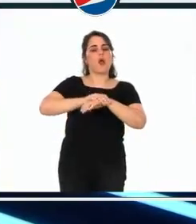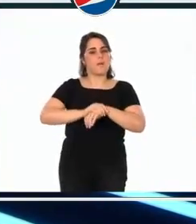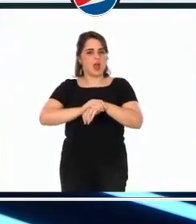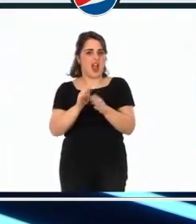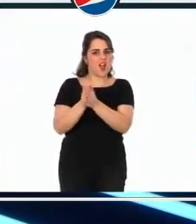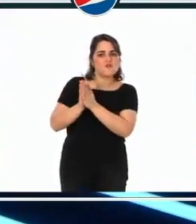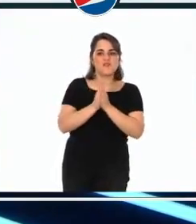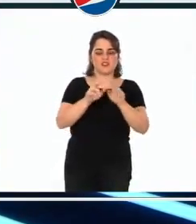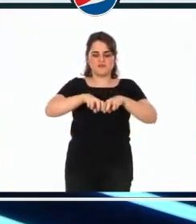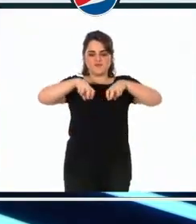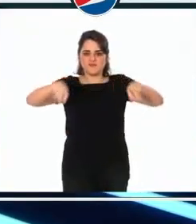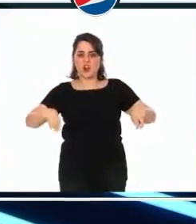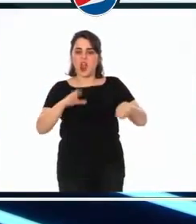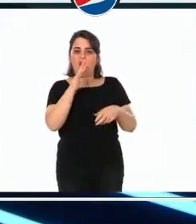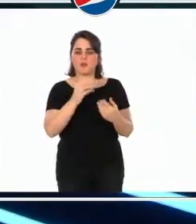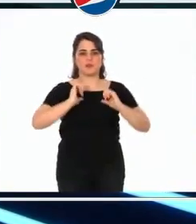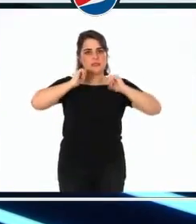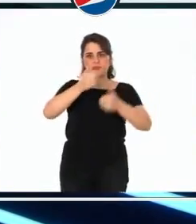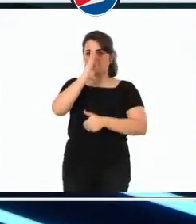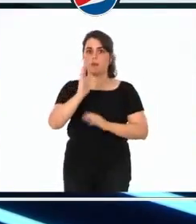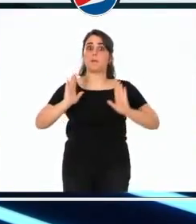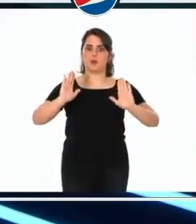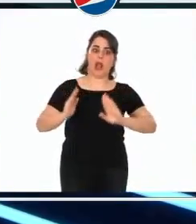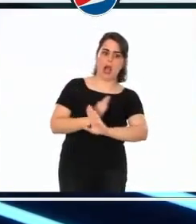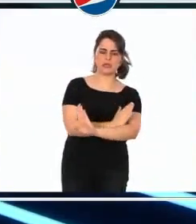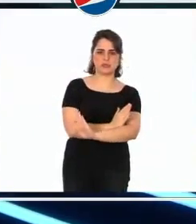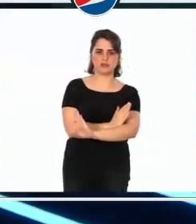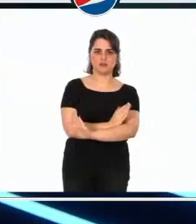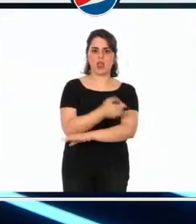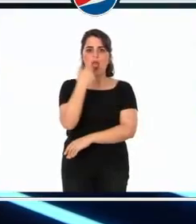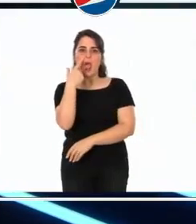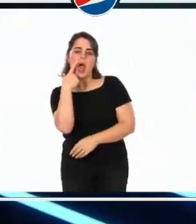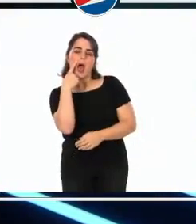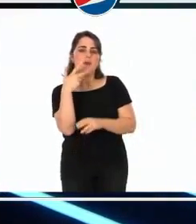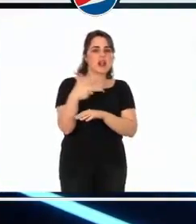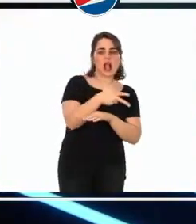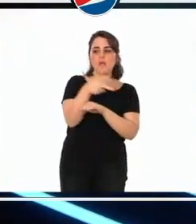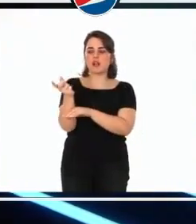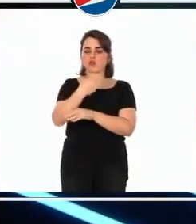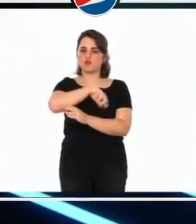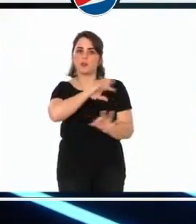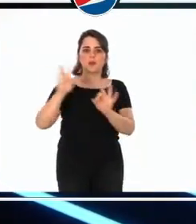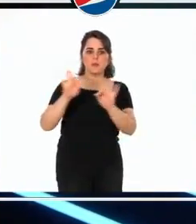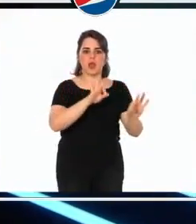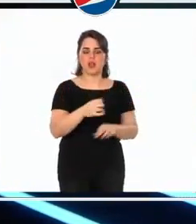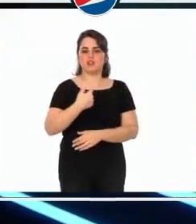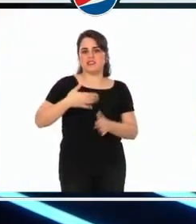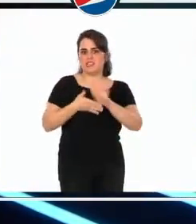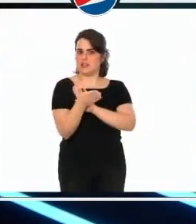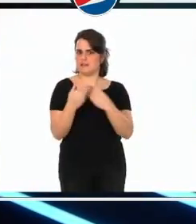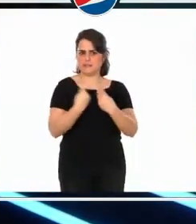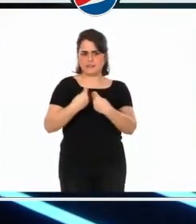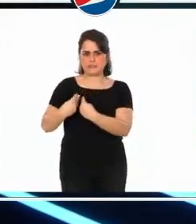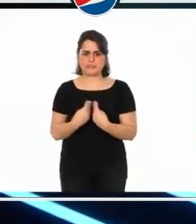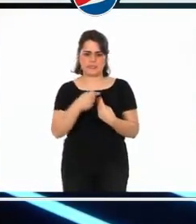empezar con este directo. Bueno, antes que nada, vamos a ver las cámaras que tenemos preparadas. Quiero enseñaros lo abarrotada que está